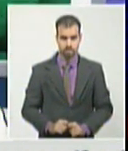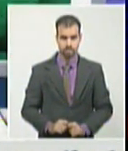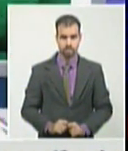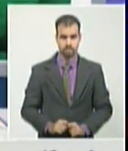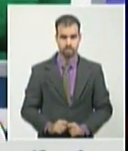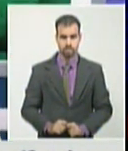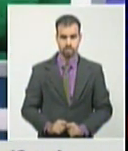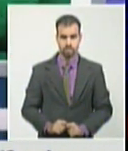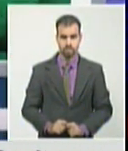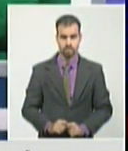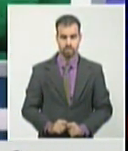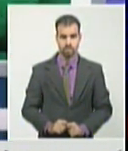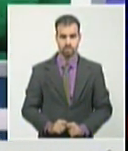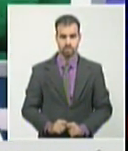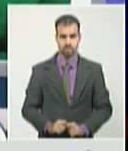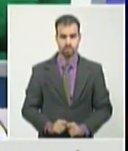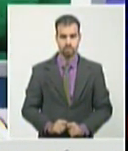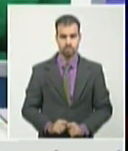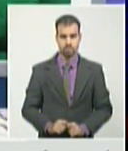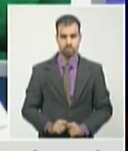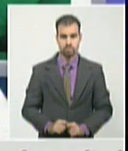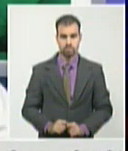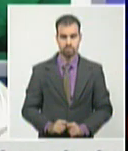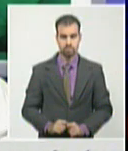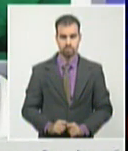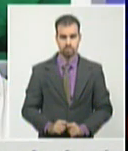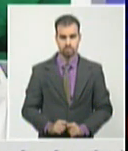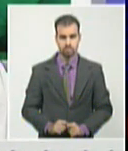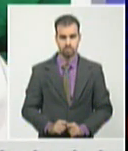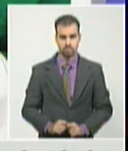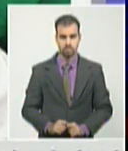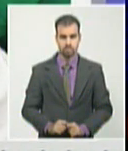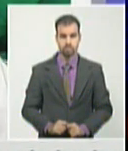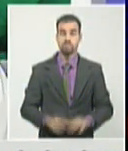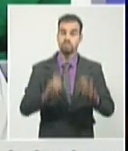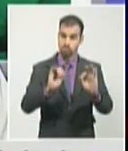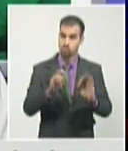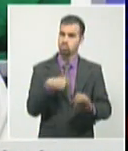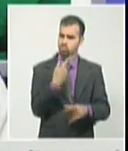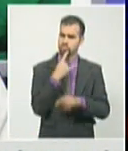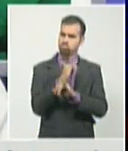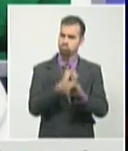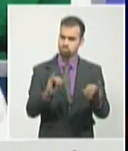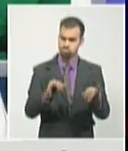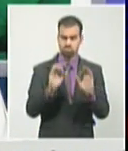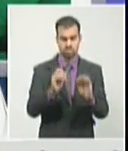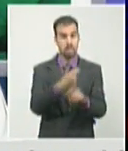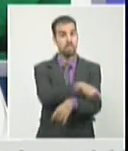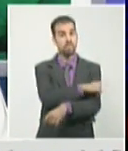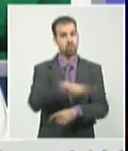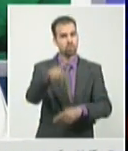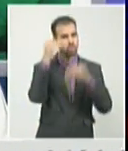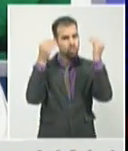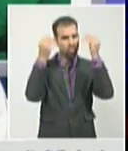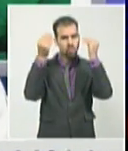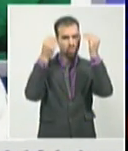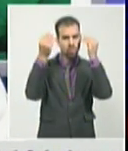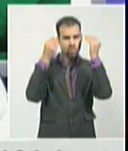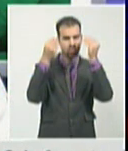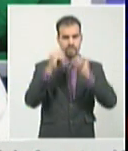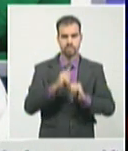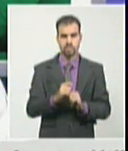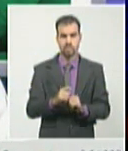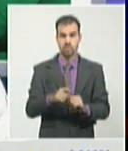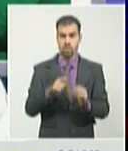como también lo informamos con inquietud de la población de todas las provincias se procesaron